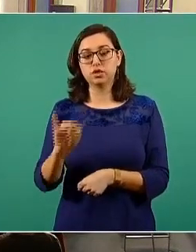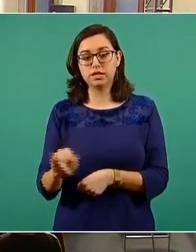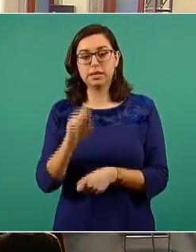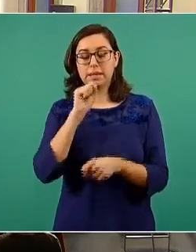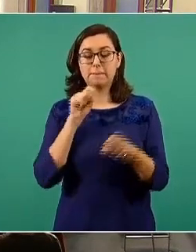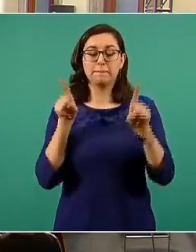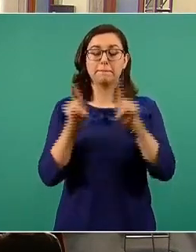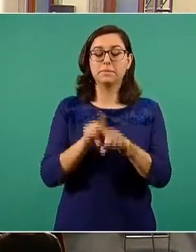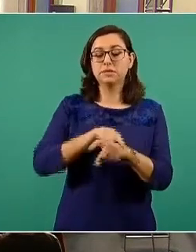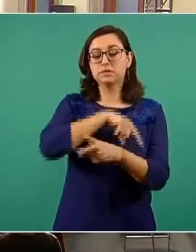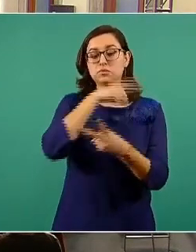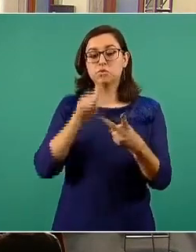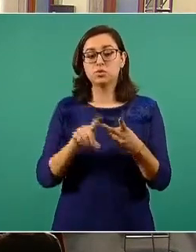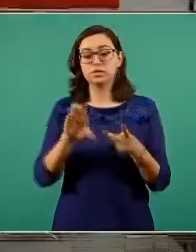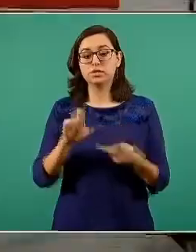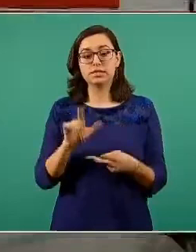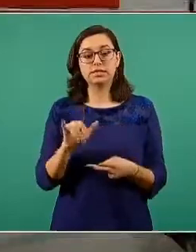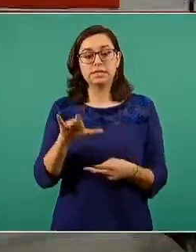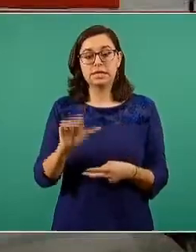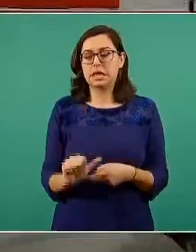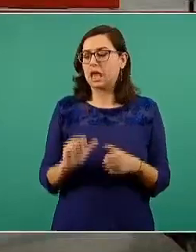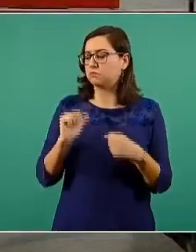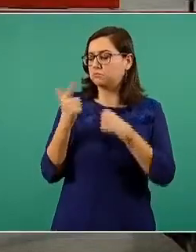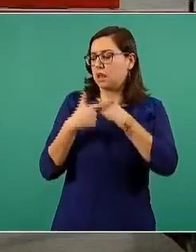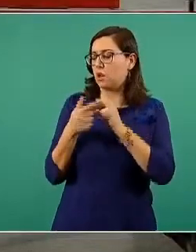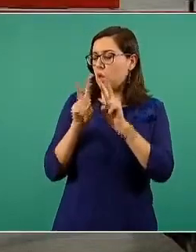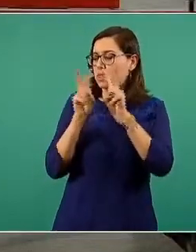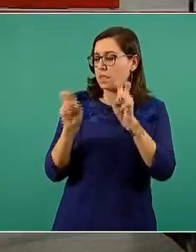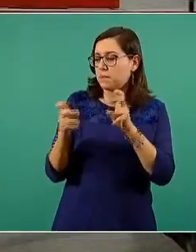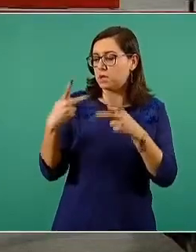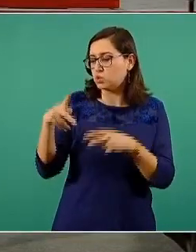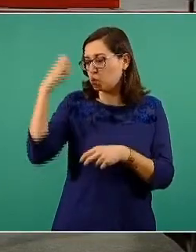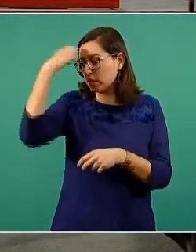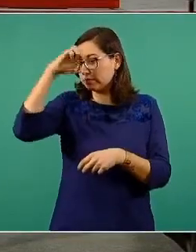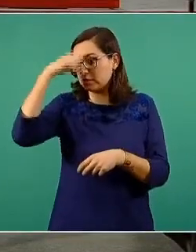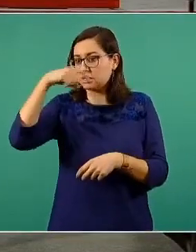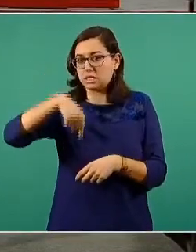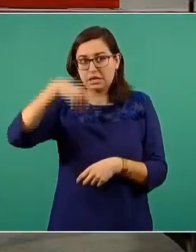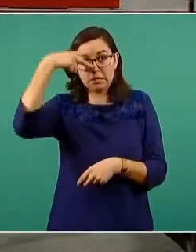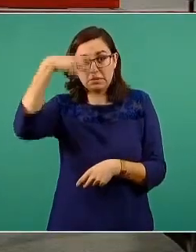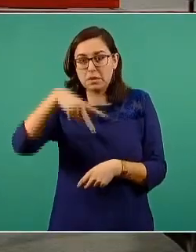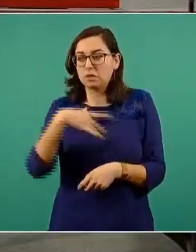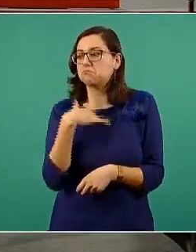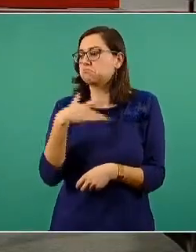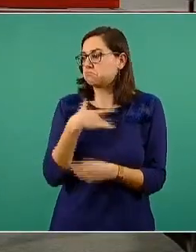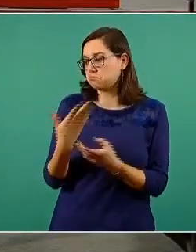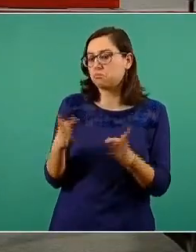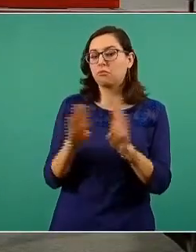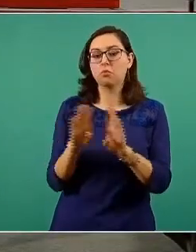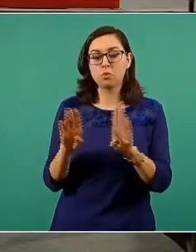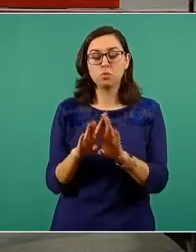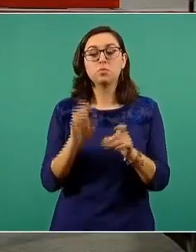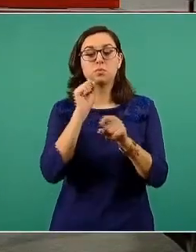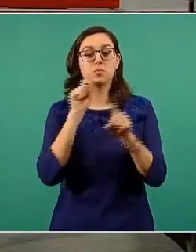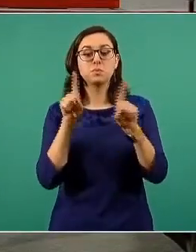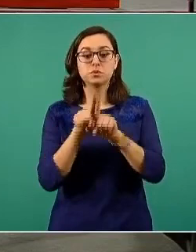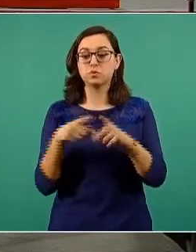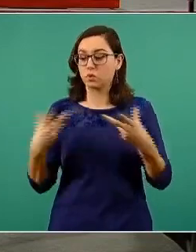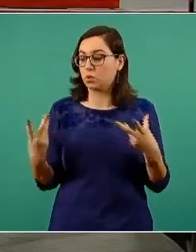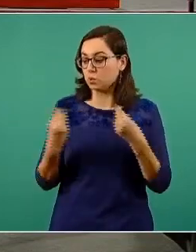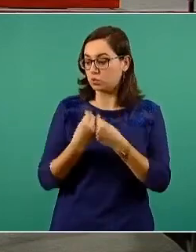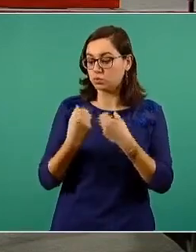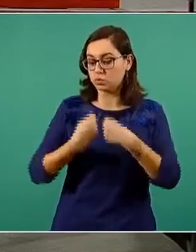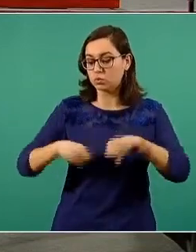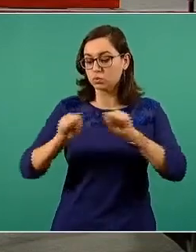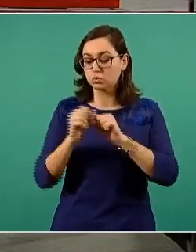maestra Cecilia Nicolini, comentar sobre la experiencia que han tenido en este par de días en México y las perspectivas de esta